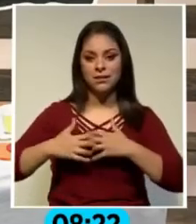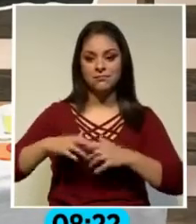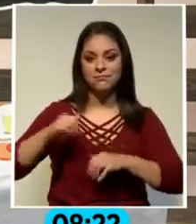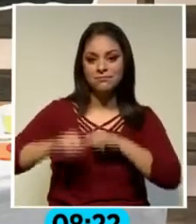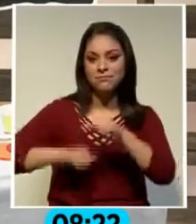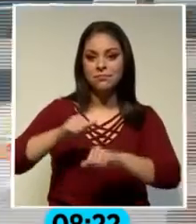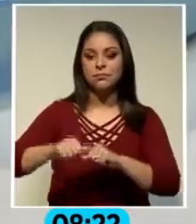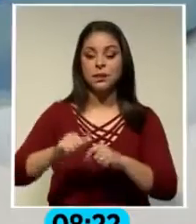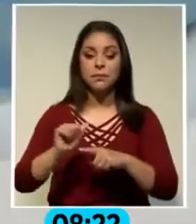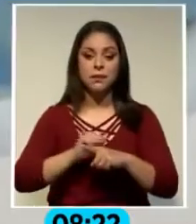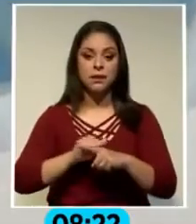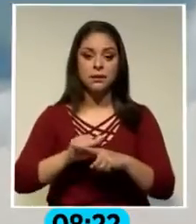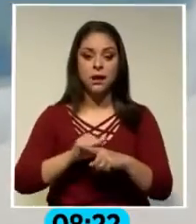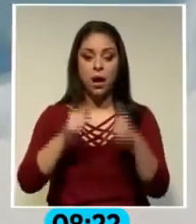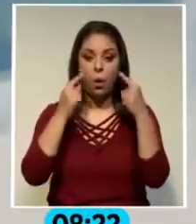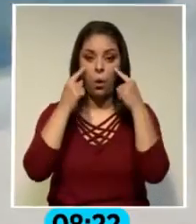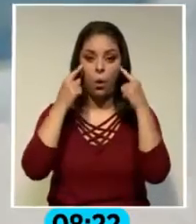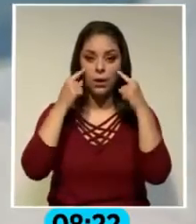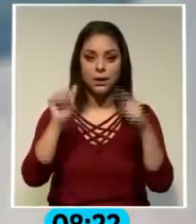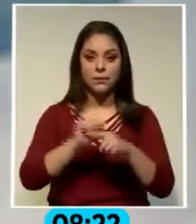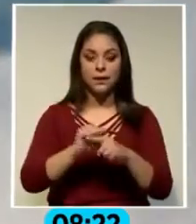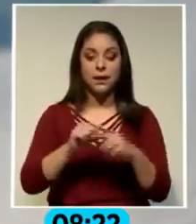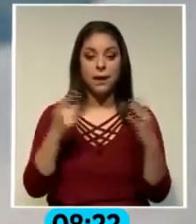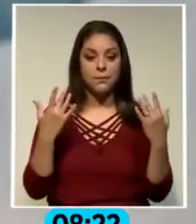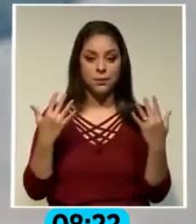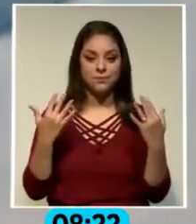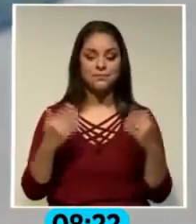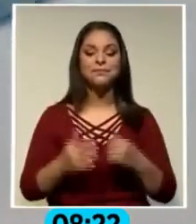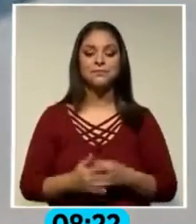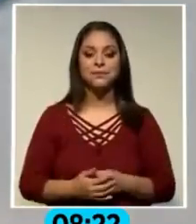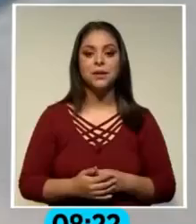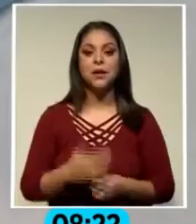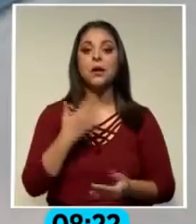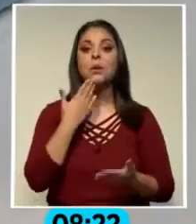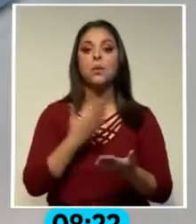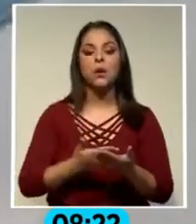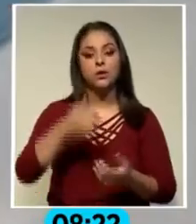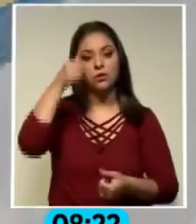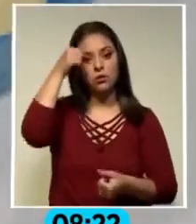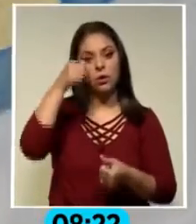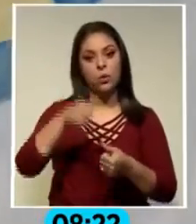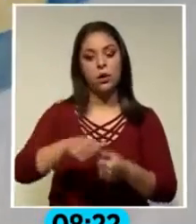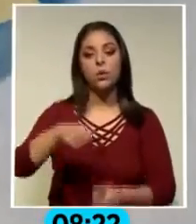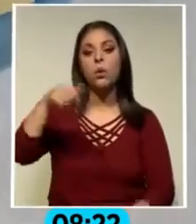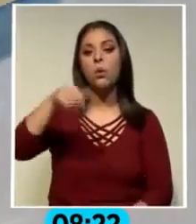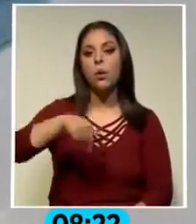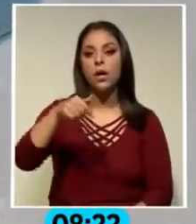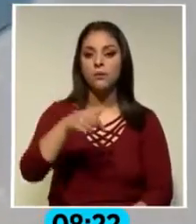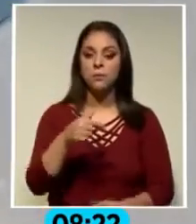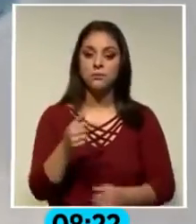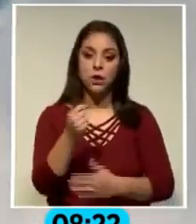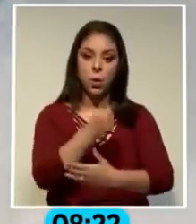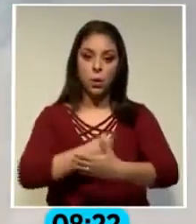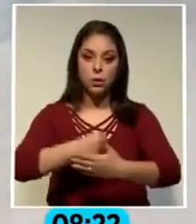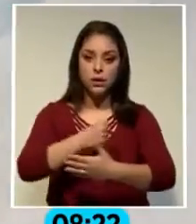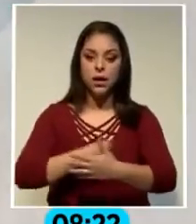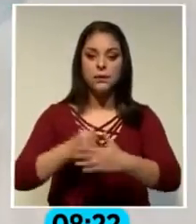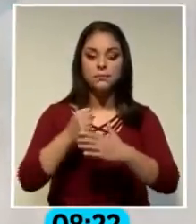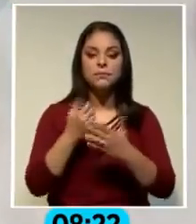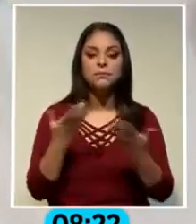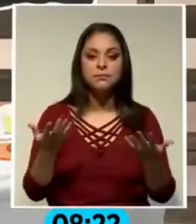nuestros ojos, ¿verdad? Totalmente. Bueno, niña Gwen, les recuerdo a los niños y las niñas que hoy vamos a preparar galletas.